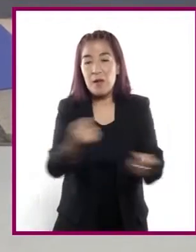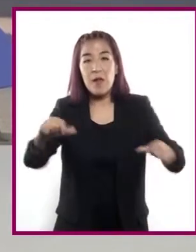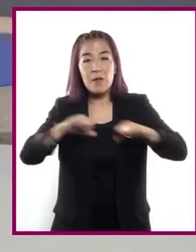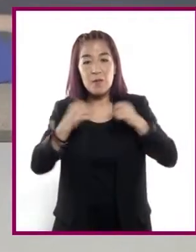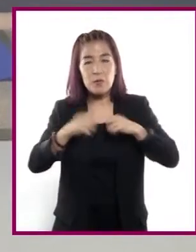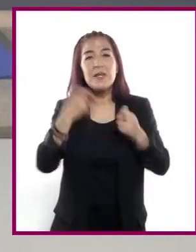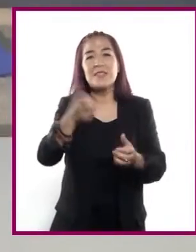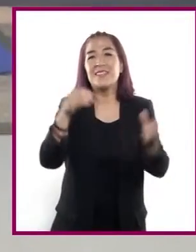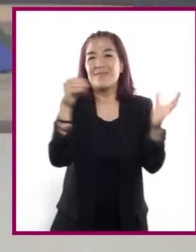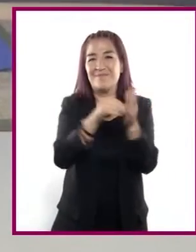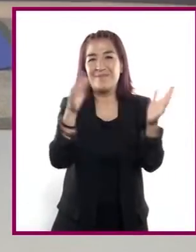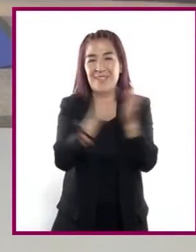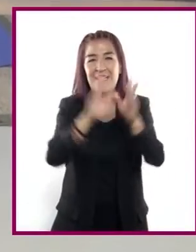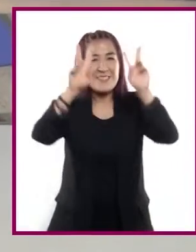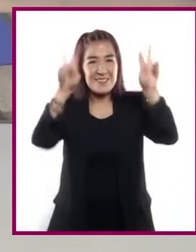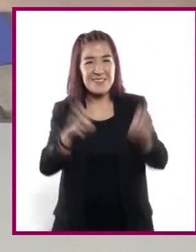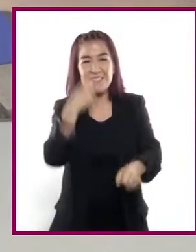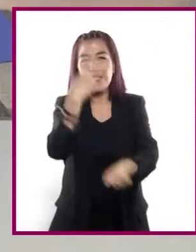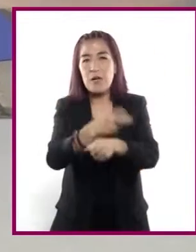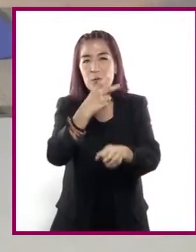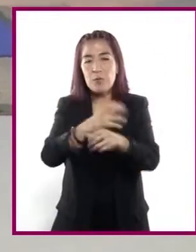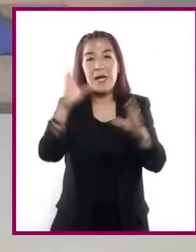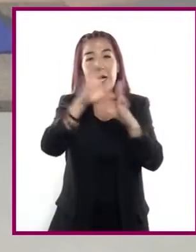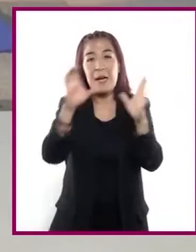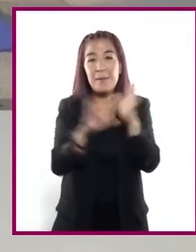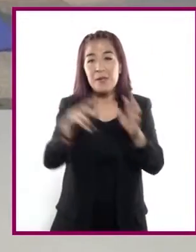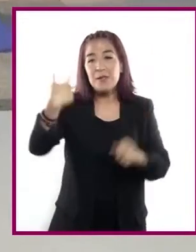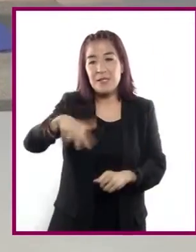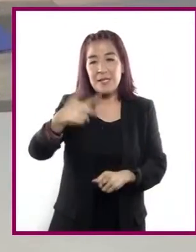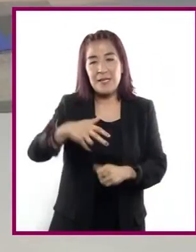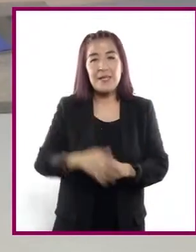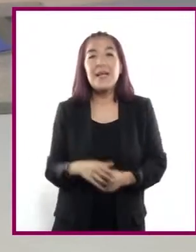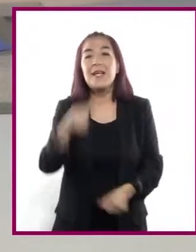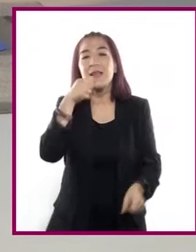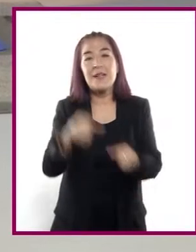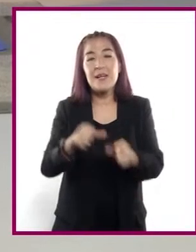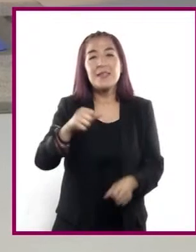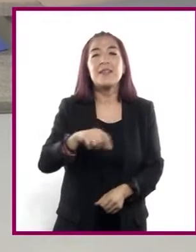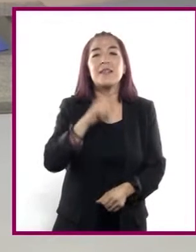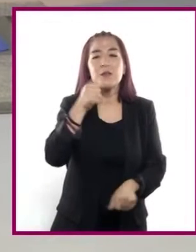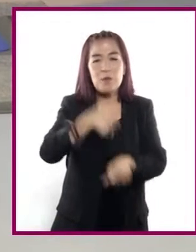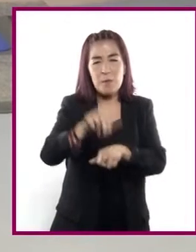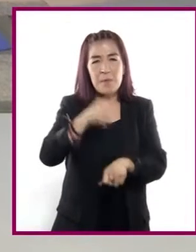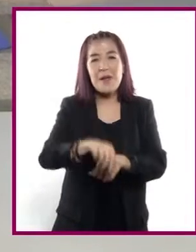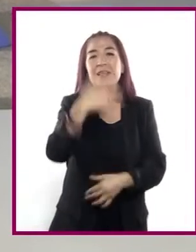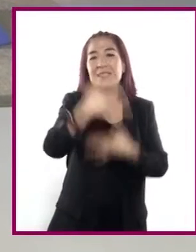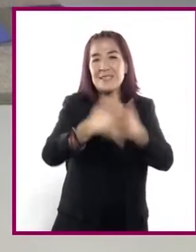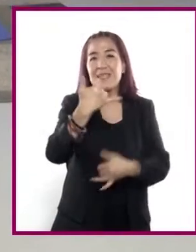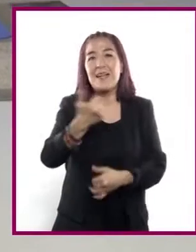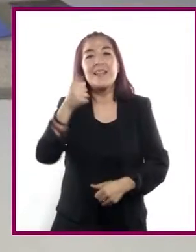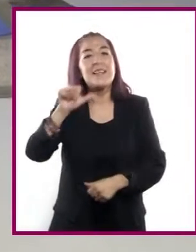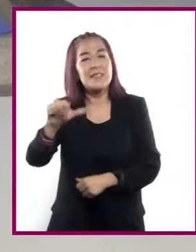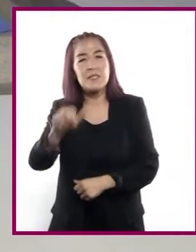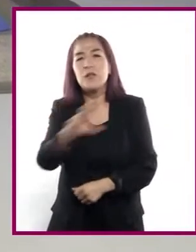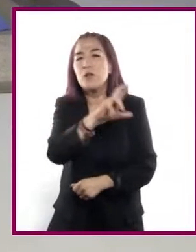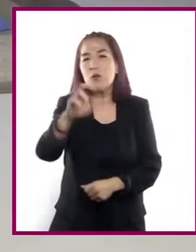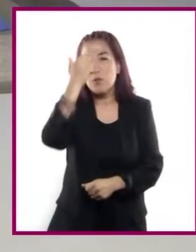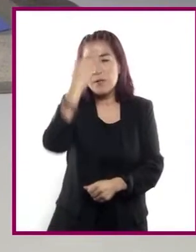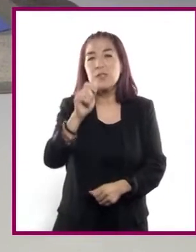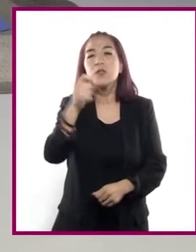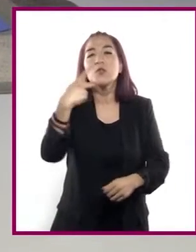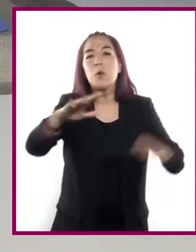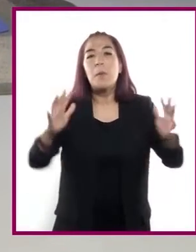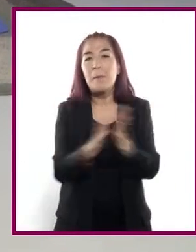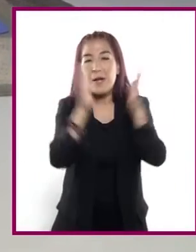su título 2, capítulo 13, incisos 15 y 16, reconoce la